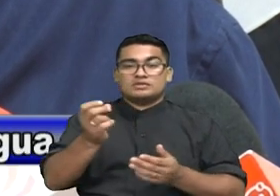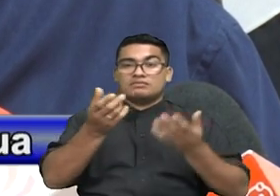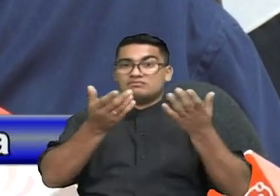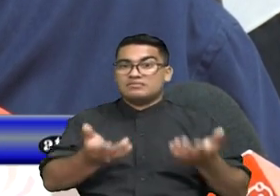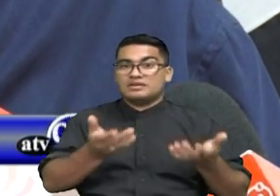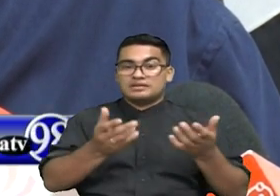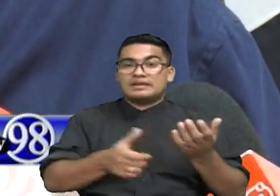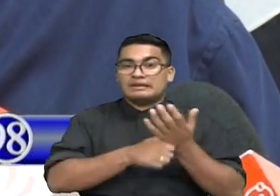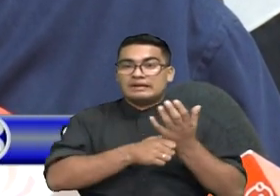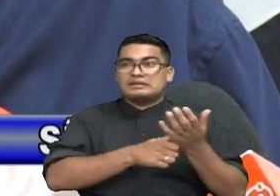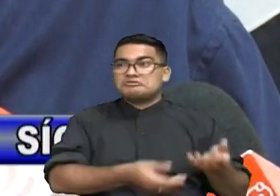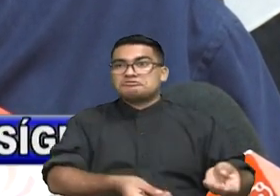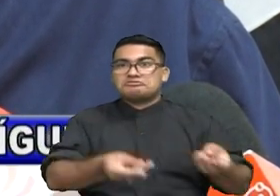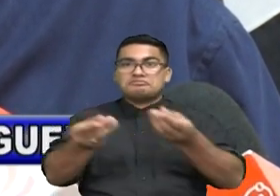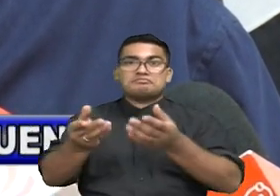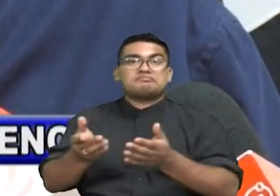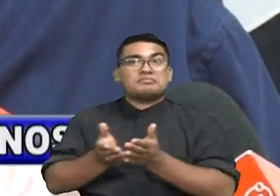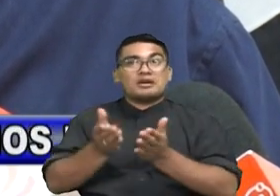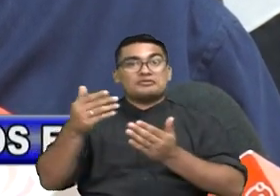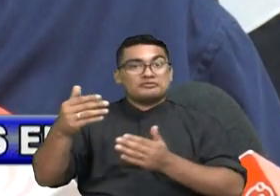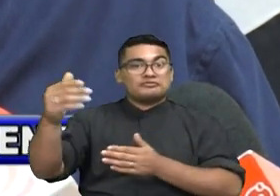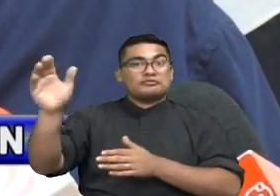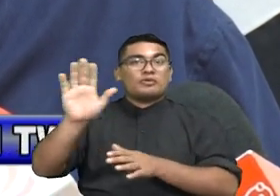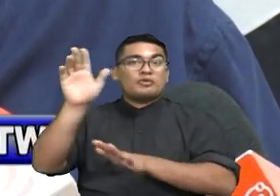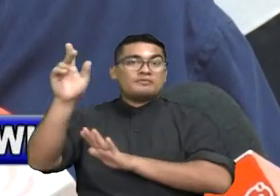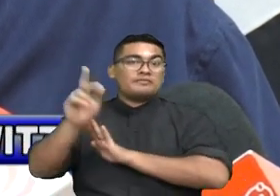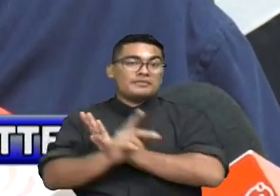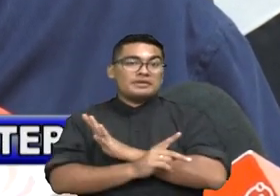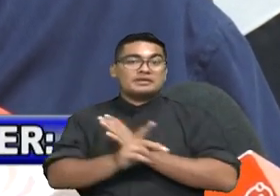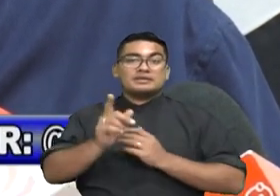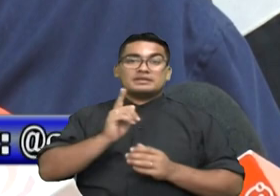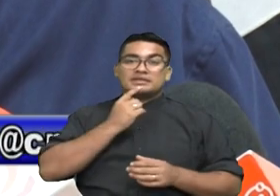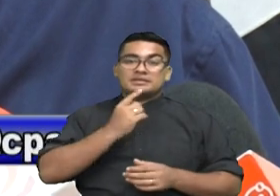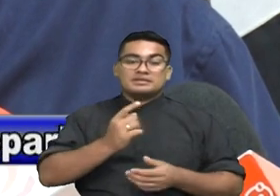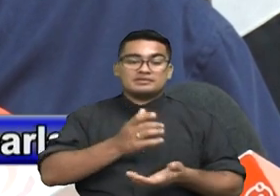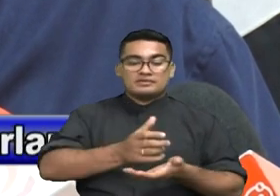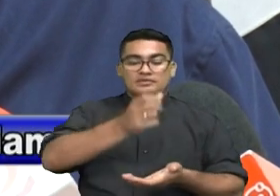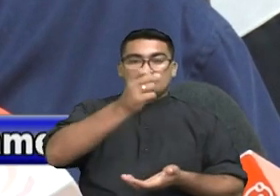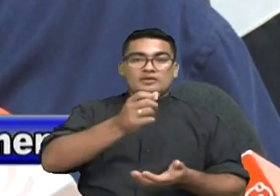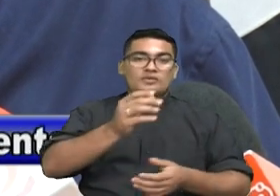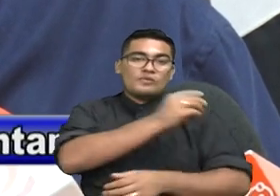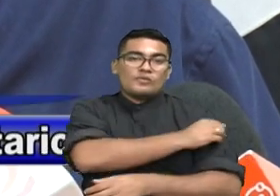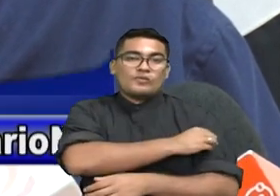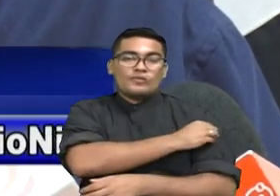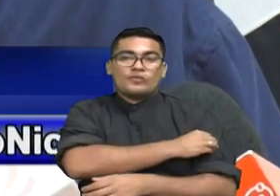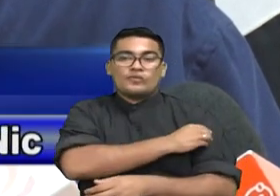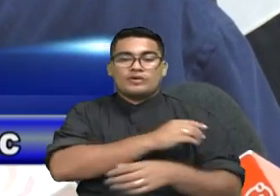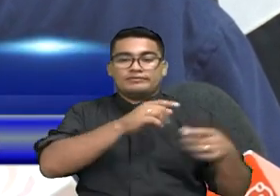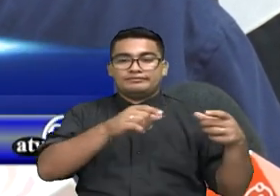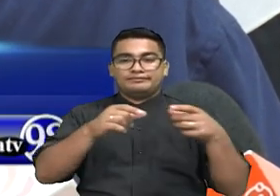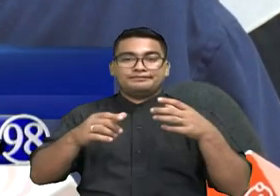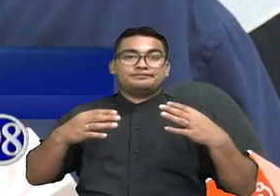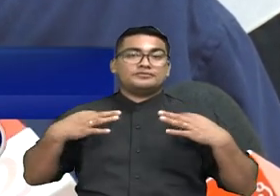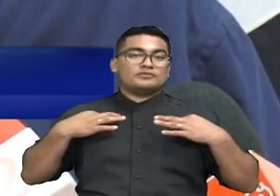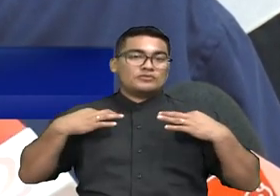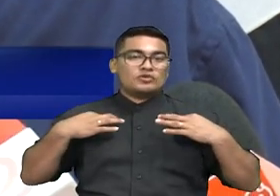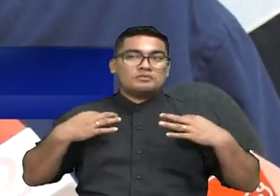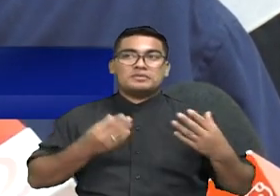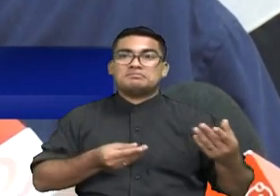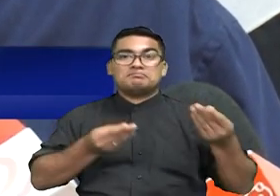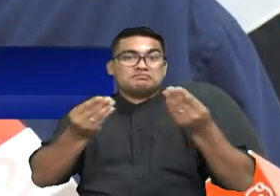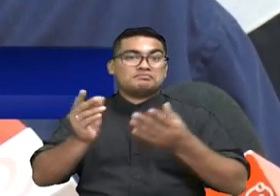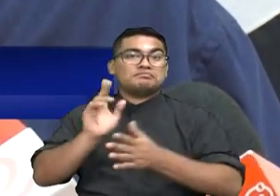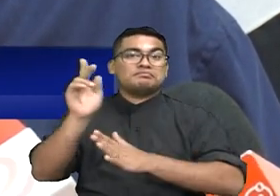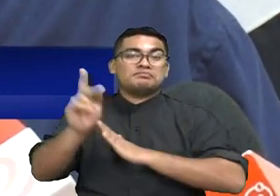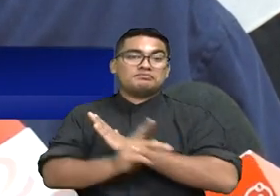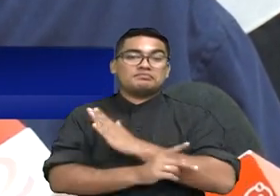llevaba carne de res, botellas de ron, cilindros, cerámica y ropa, y